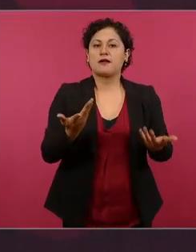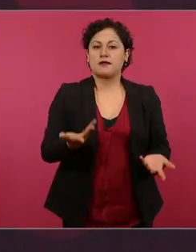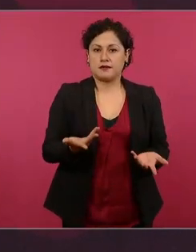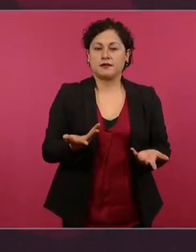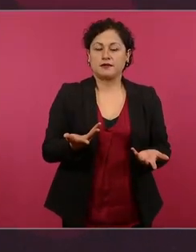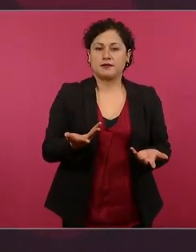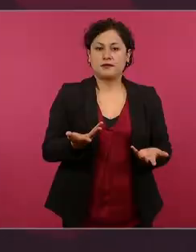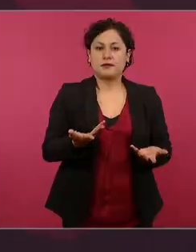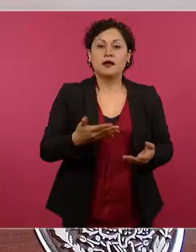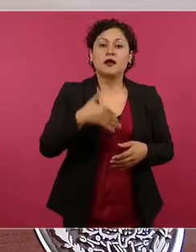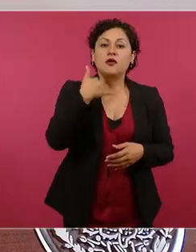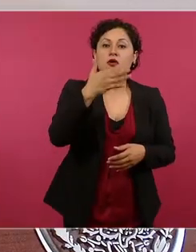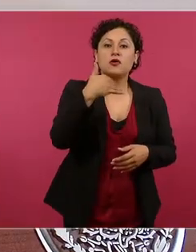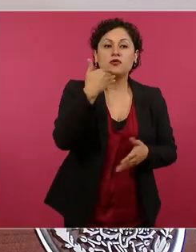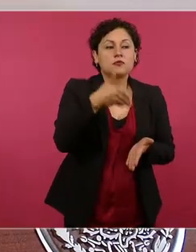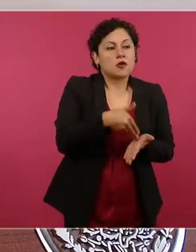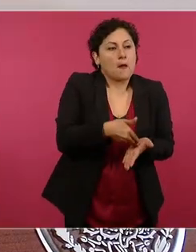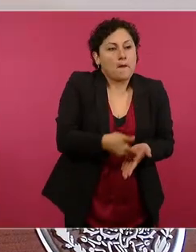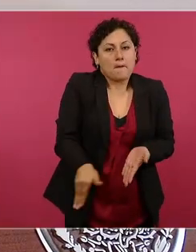desterrando la corrupción,